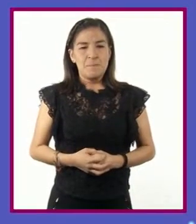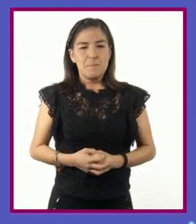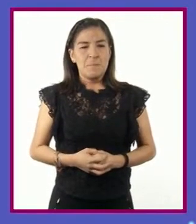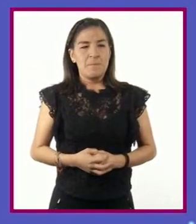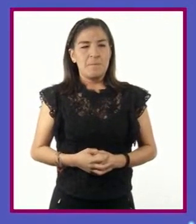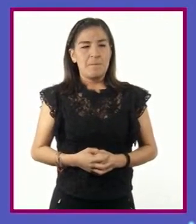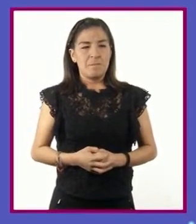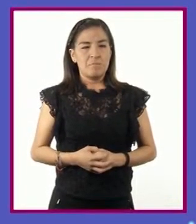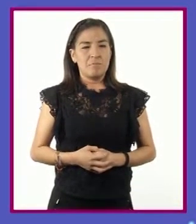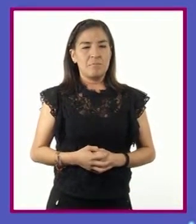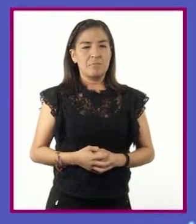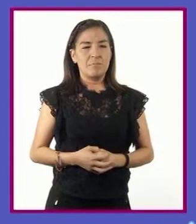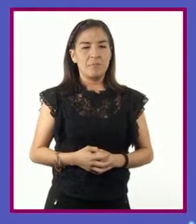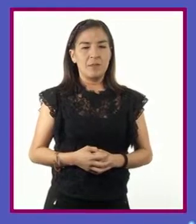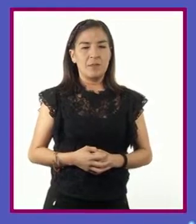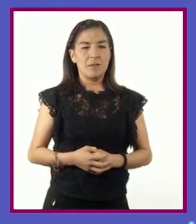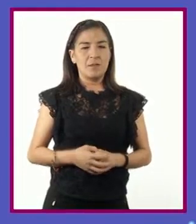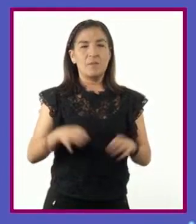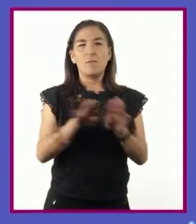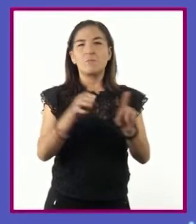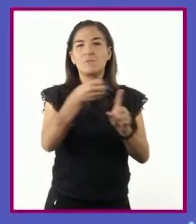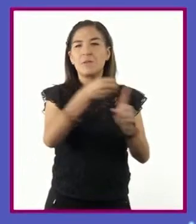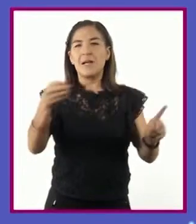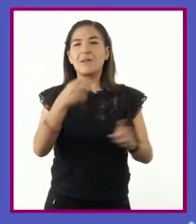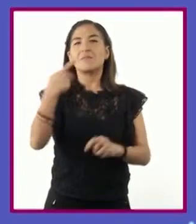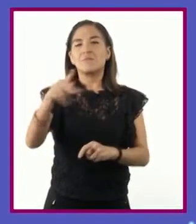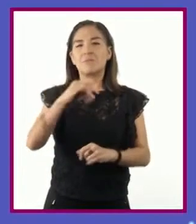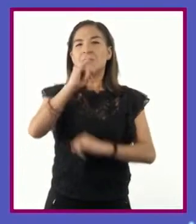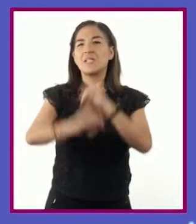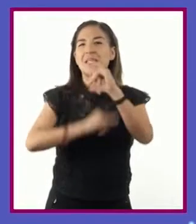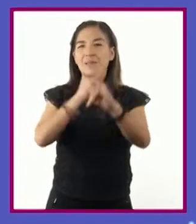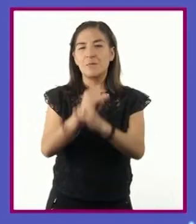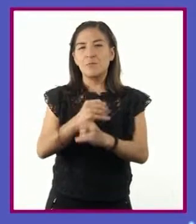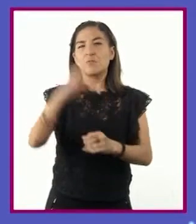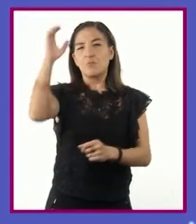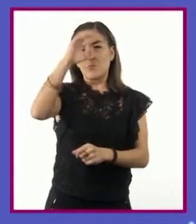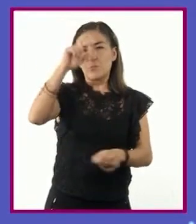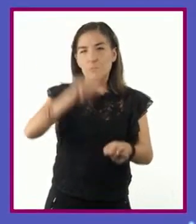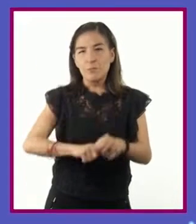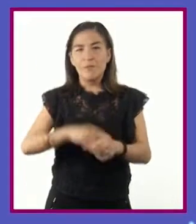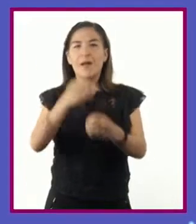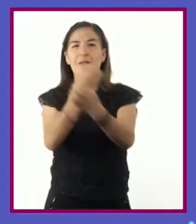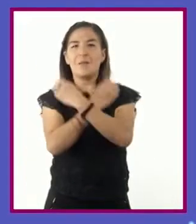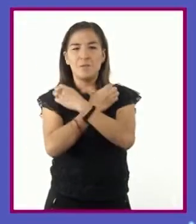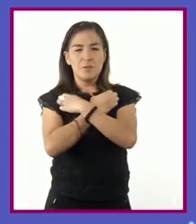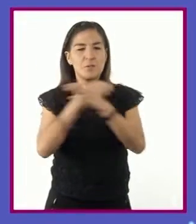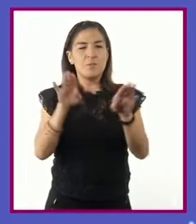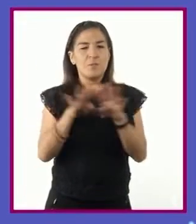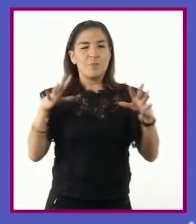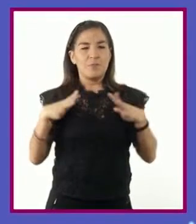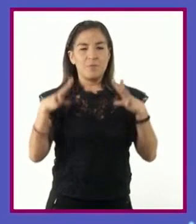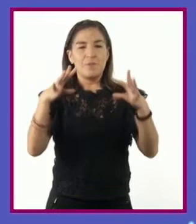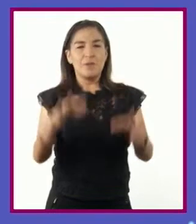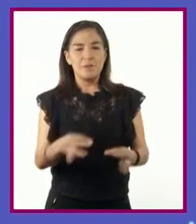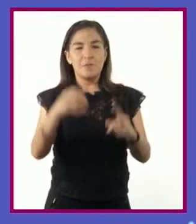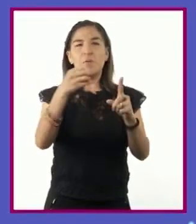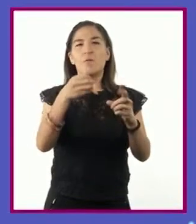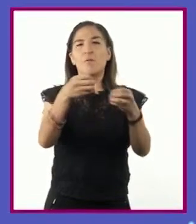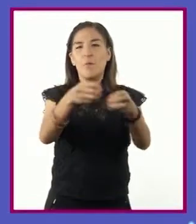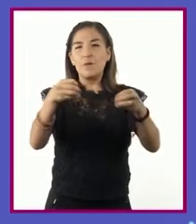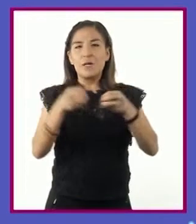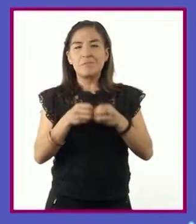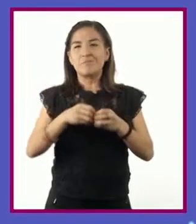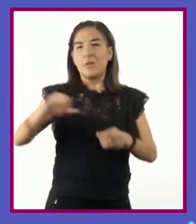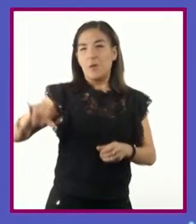Los organismos internacionales destinados a temas de cultura y educación. Las fundaciones y organizaciones